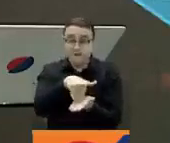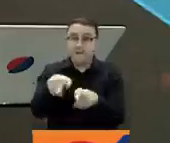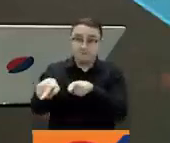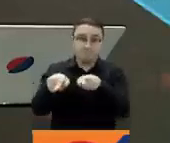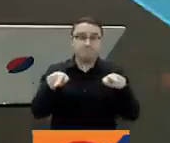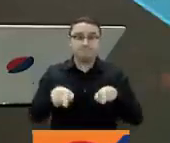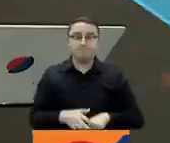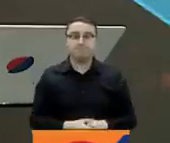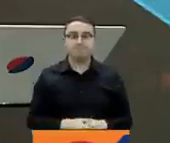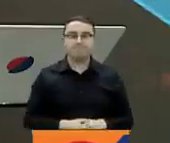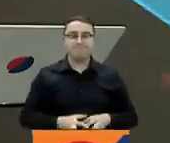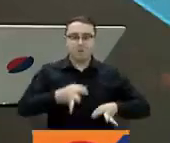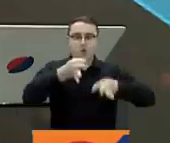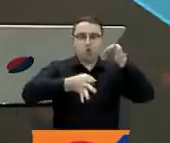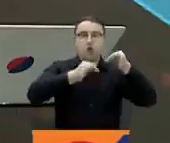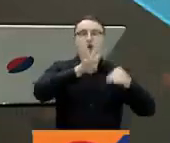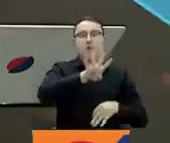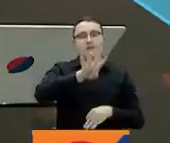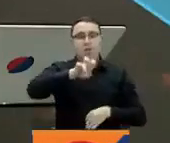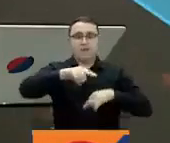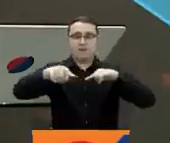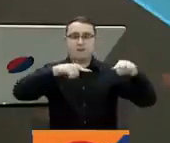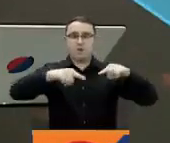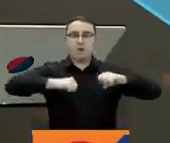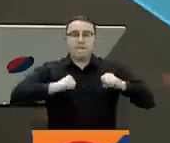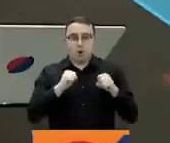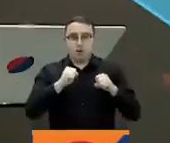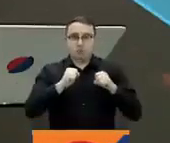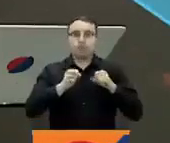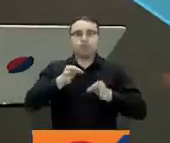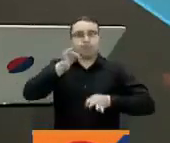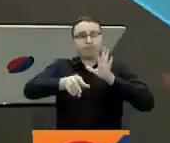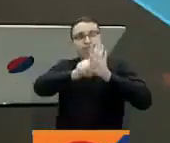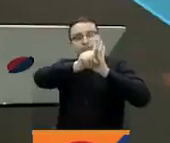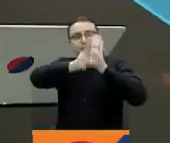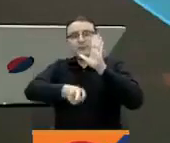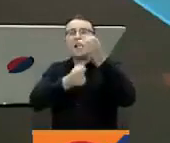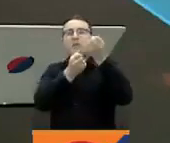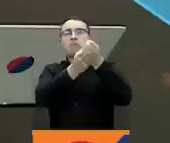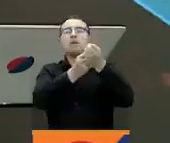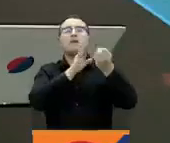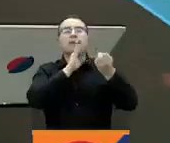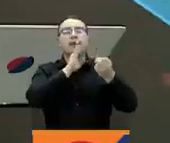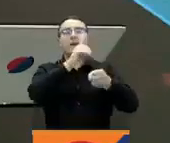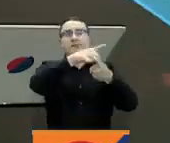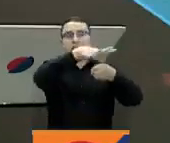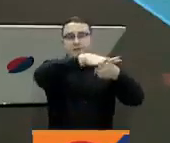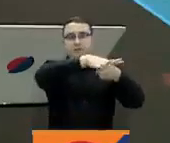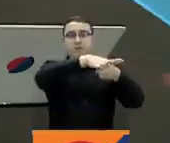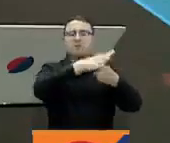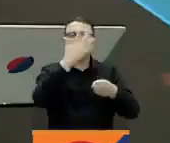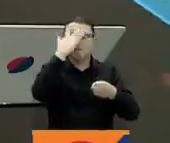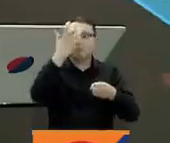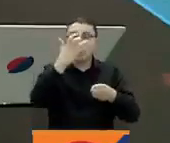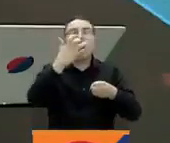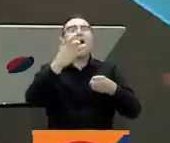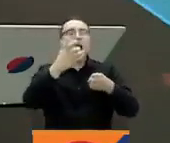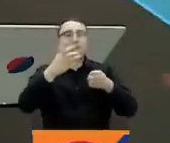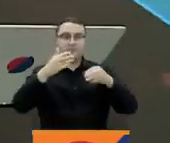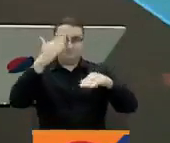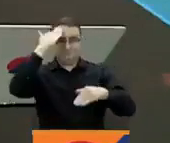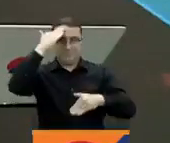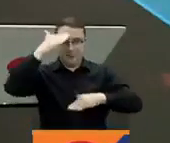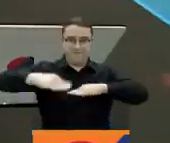El juzgado 49 administrativo de Bogotá falló a favor del distrito en el caso de la adecuación de la avenida 68 al sistema